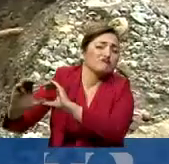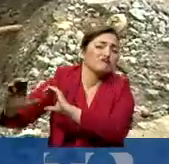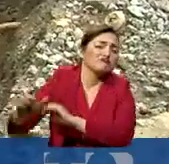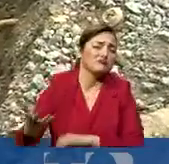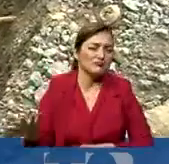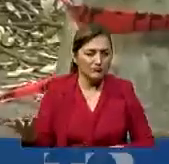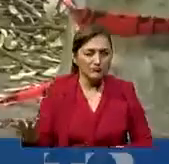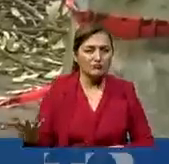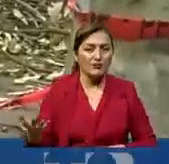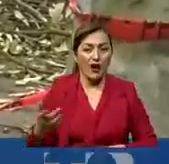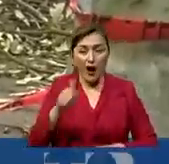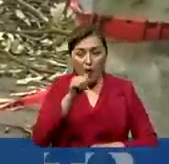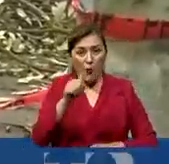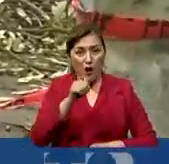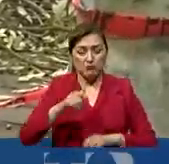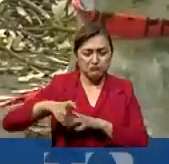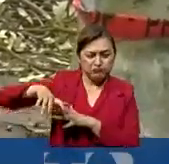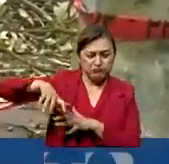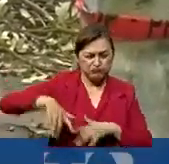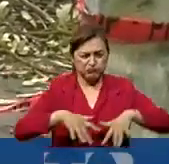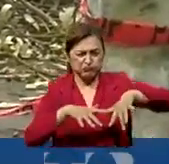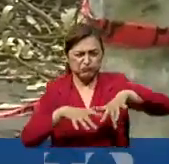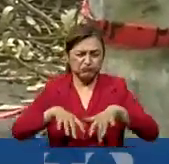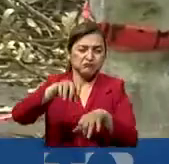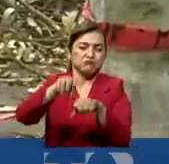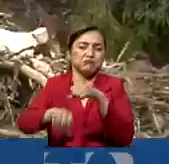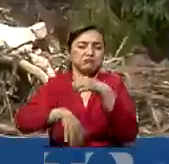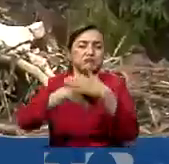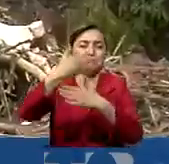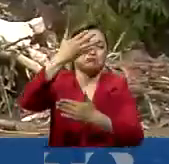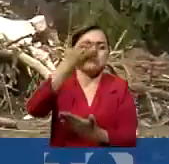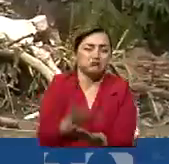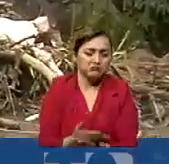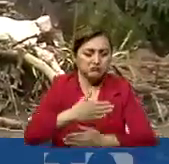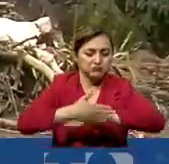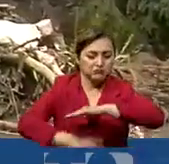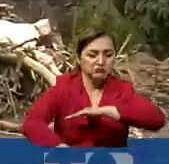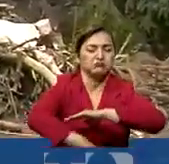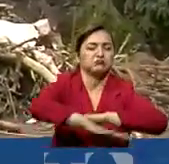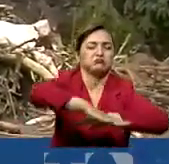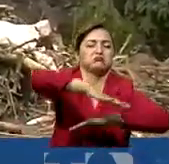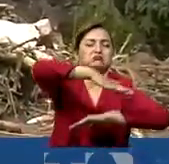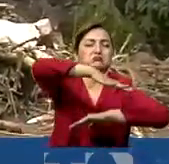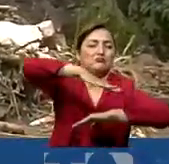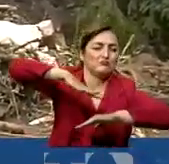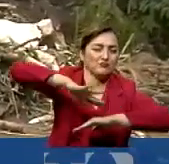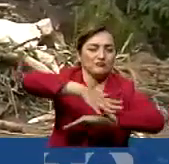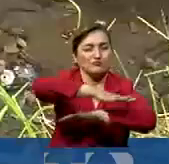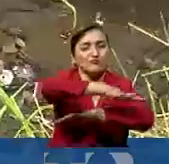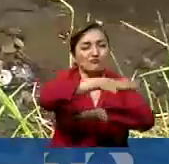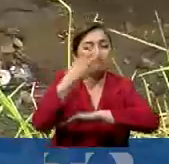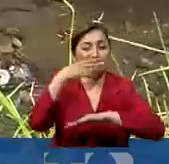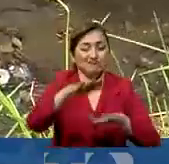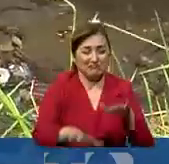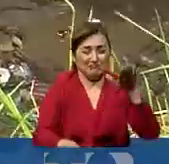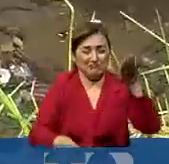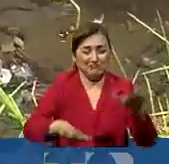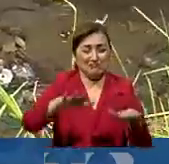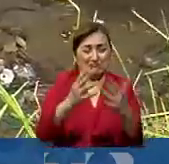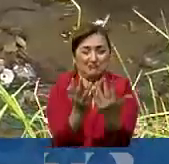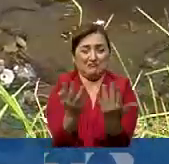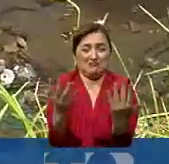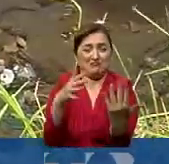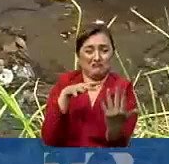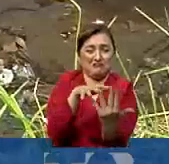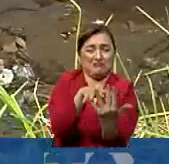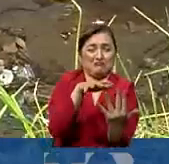agua arrasó con todo lo que encontró a su paso y llegó a la quebrada San José de la Salle. Aquí, así es como quedó la pantalla de